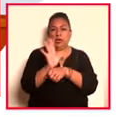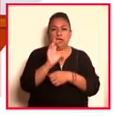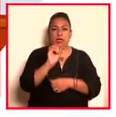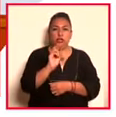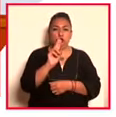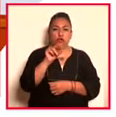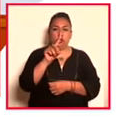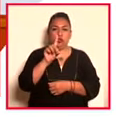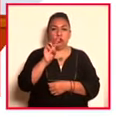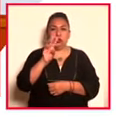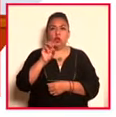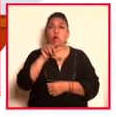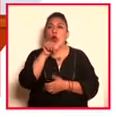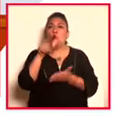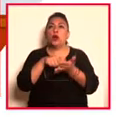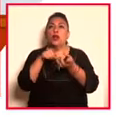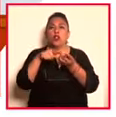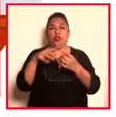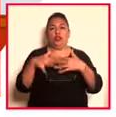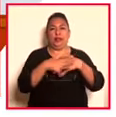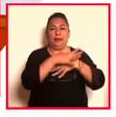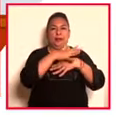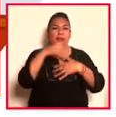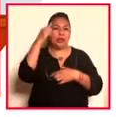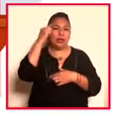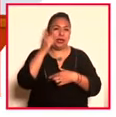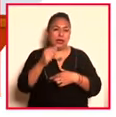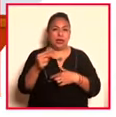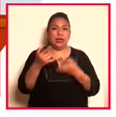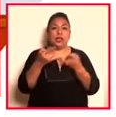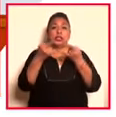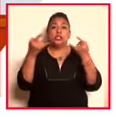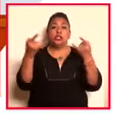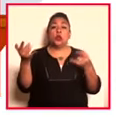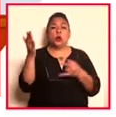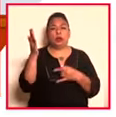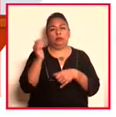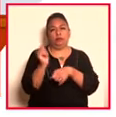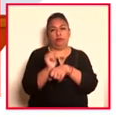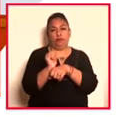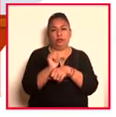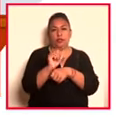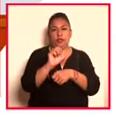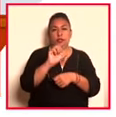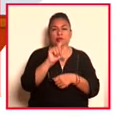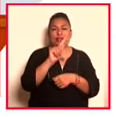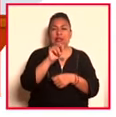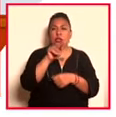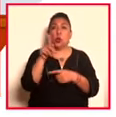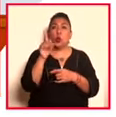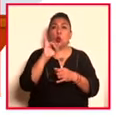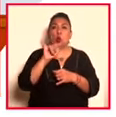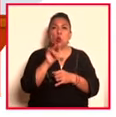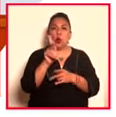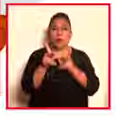la Bahía de Guerrero con una historia protagonizada por Charlotte Gainsbourg y Tim Roth. Julio López platicó con el